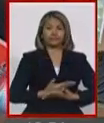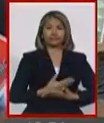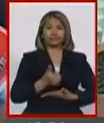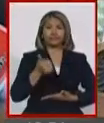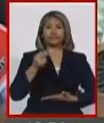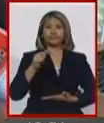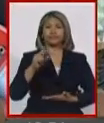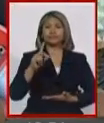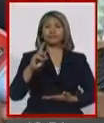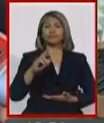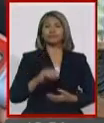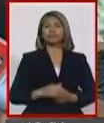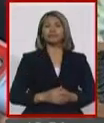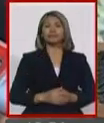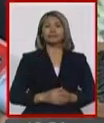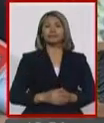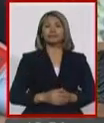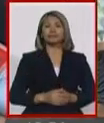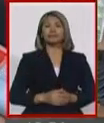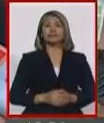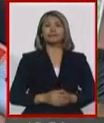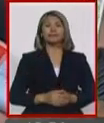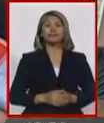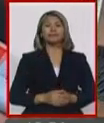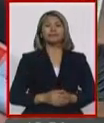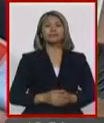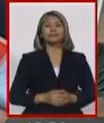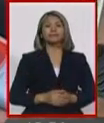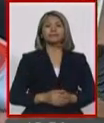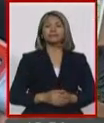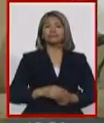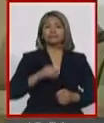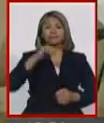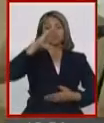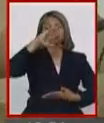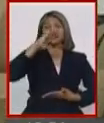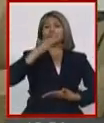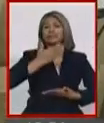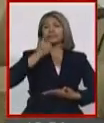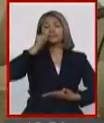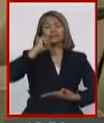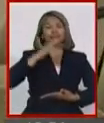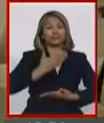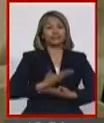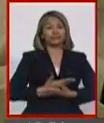Andrea Herrera, la modelo muy conocida en Santa Cruz, es hija de mi hermano.